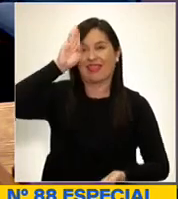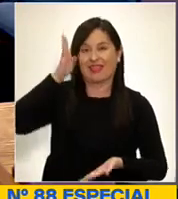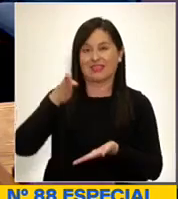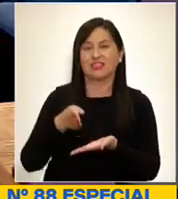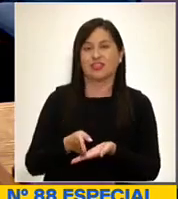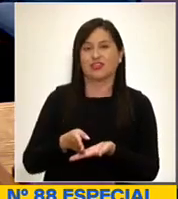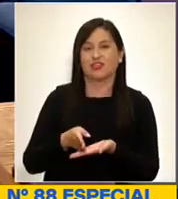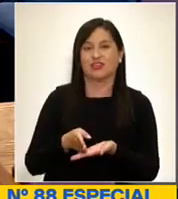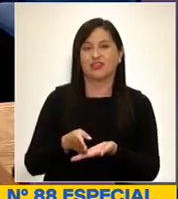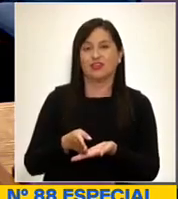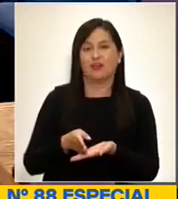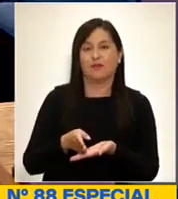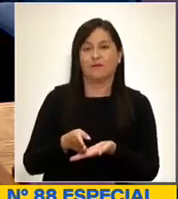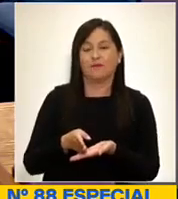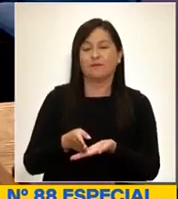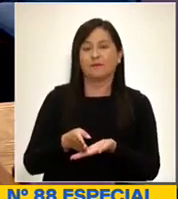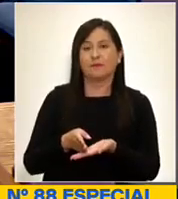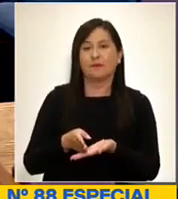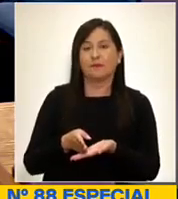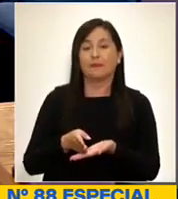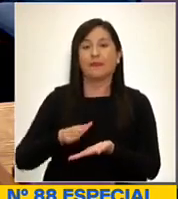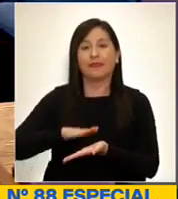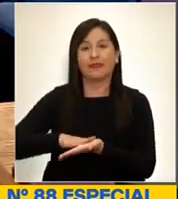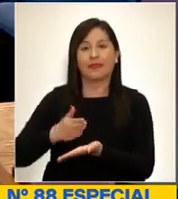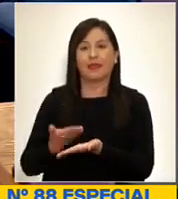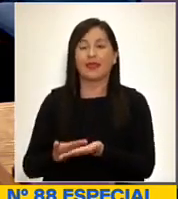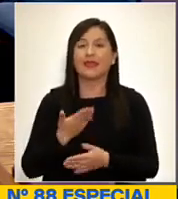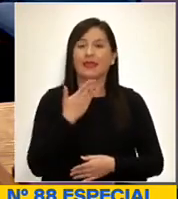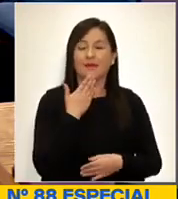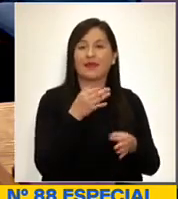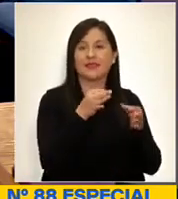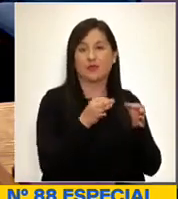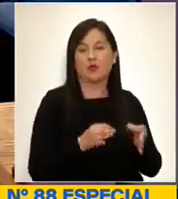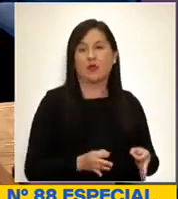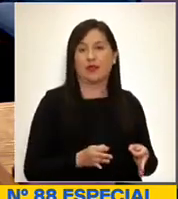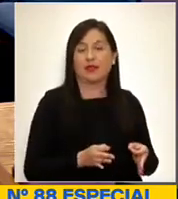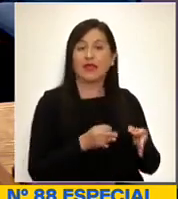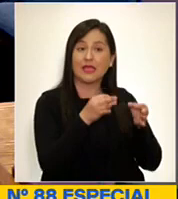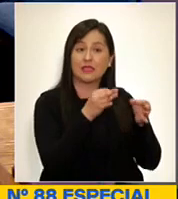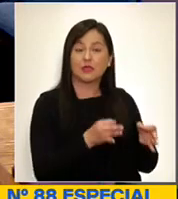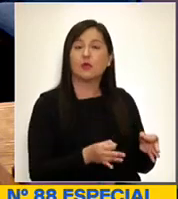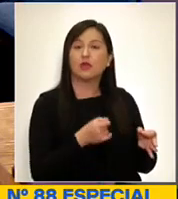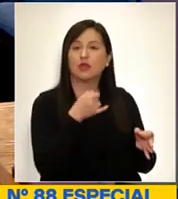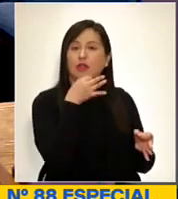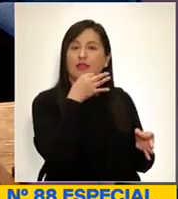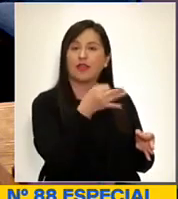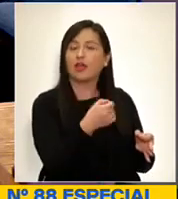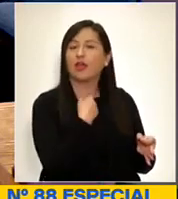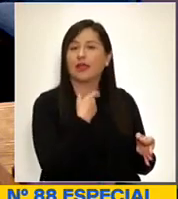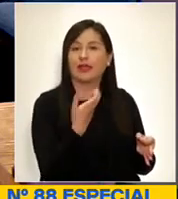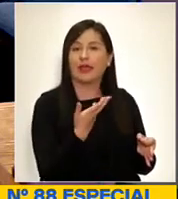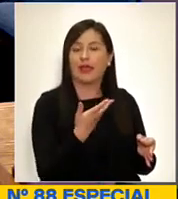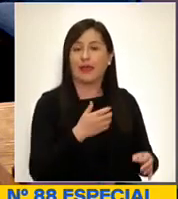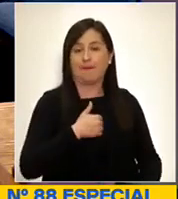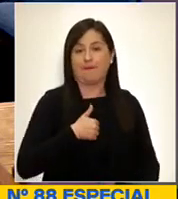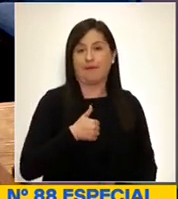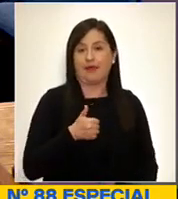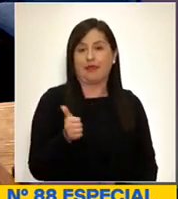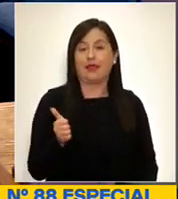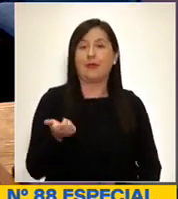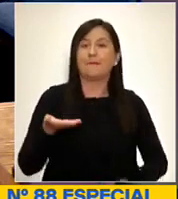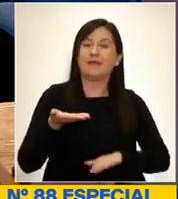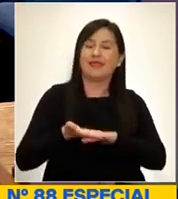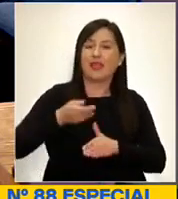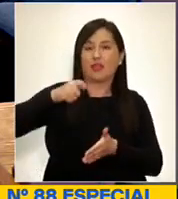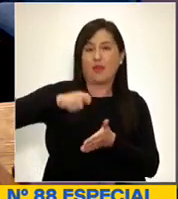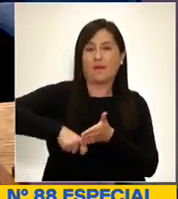de apuntalar a salud y a seguridad y en seguridad me refiero a otra cosa la pdi está pidiendo hace meses